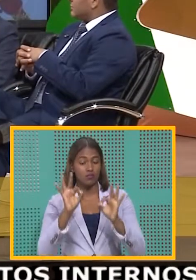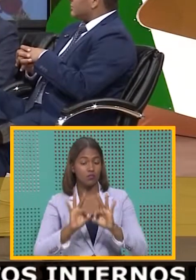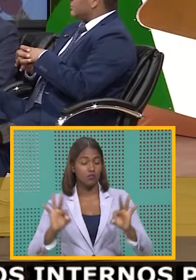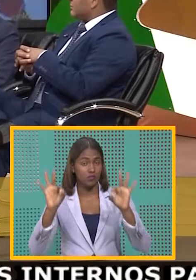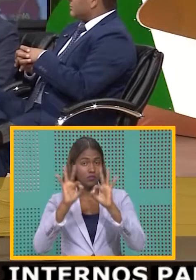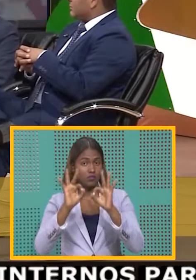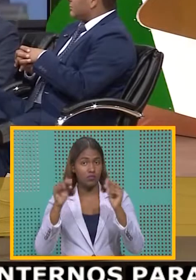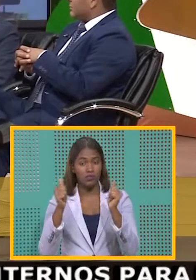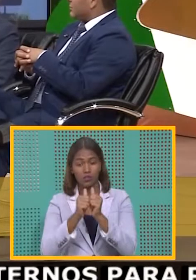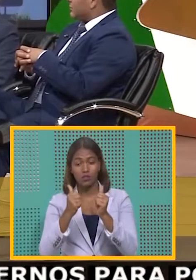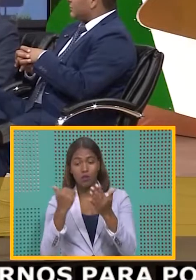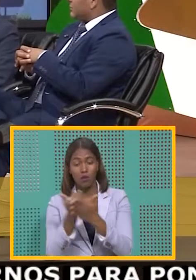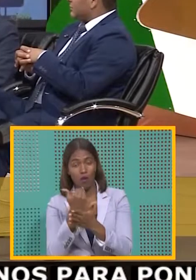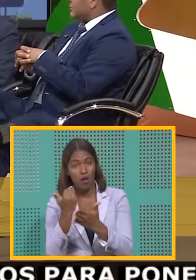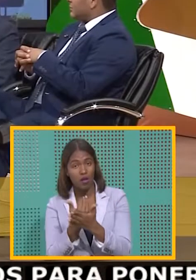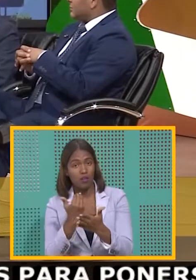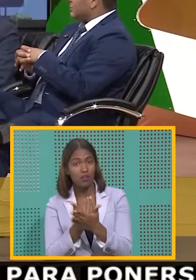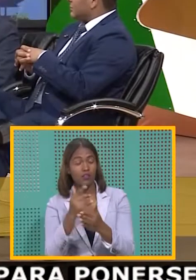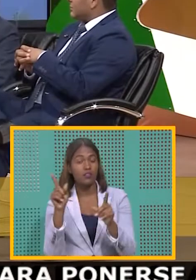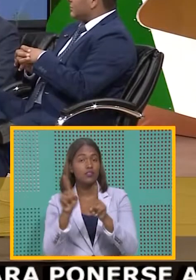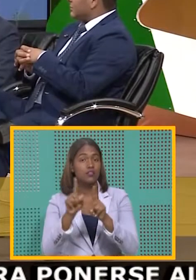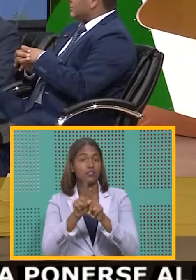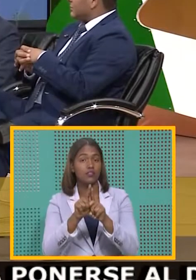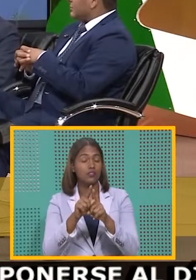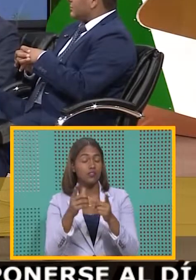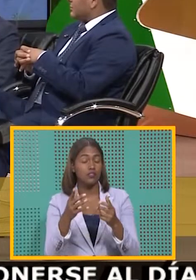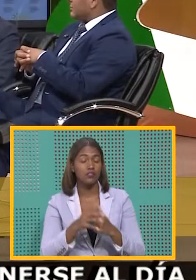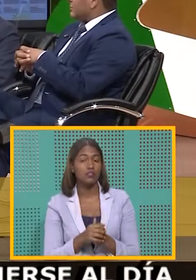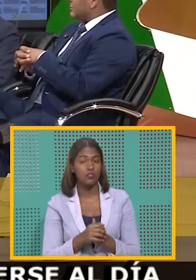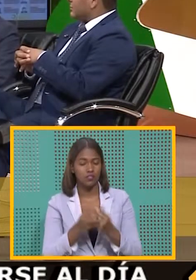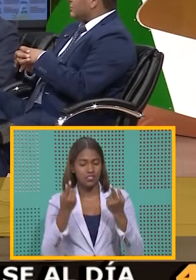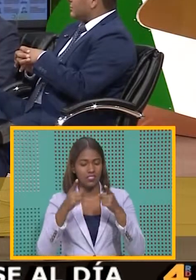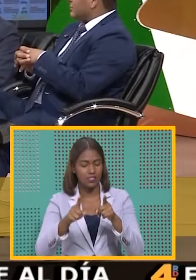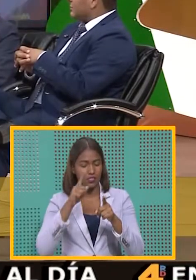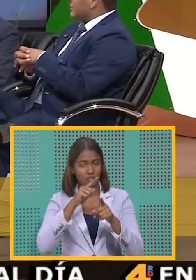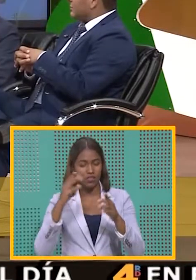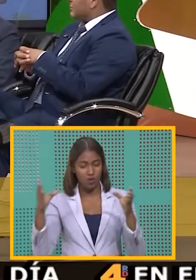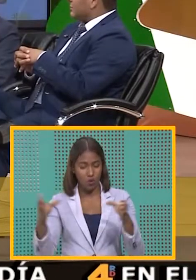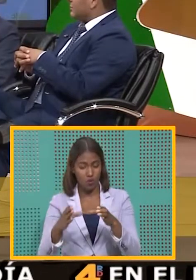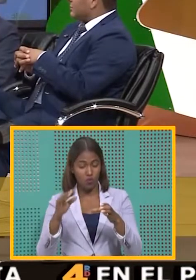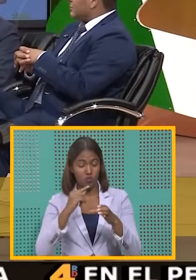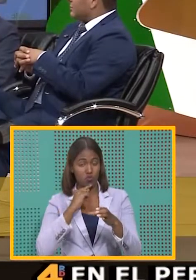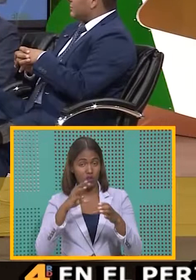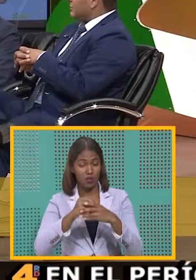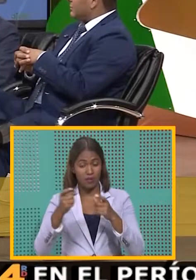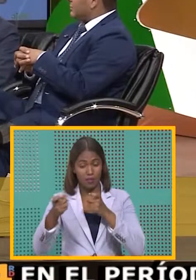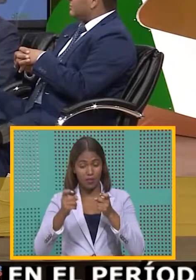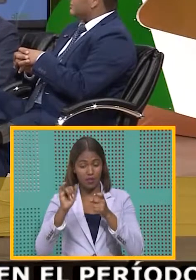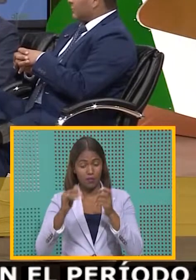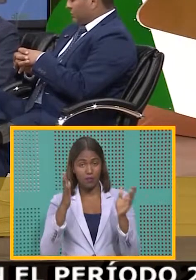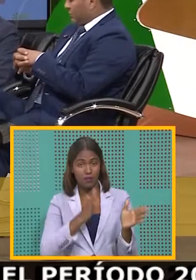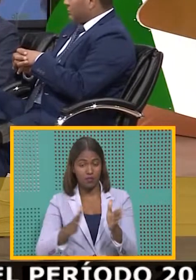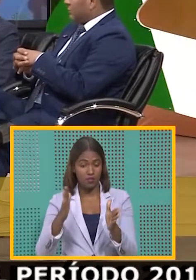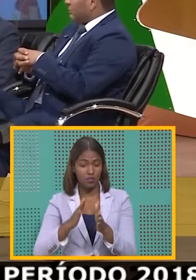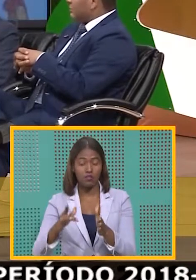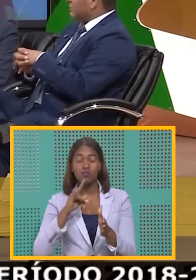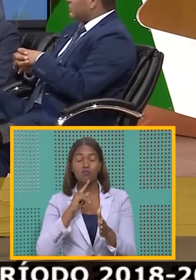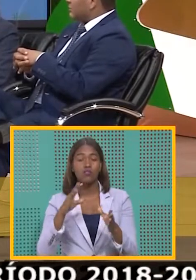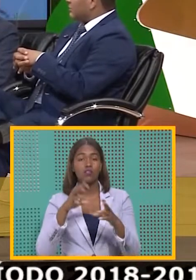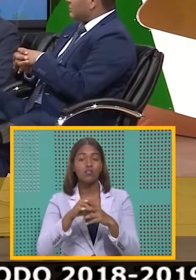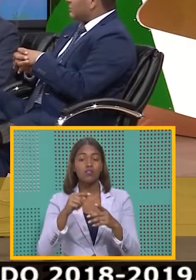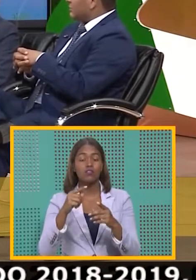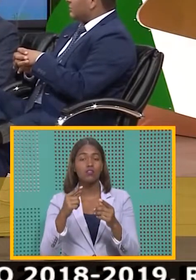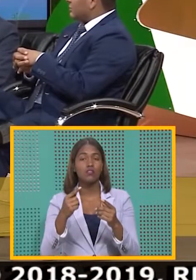importante, novedoso, y también el hecho de que la Junta sea la que administre el proceso, que sea la